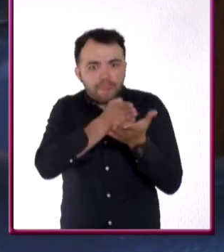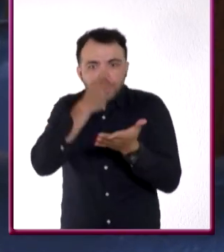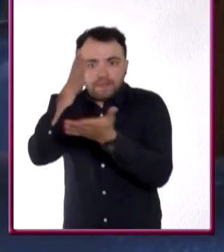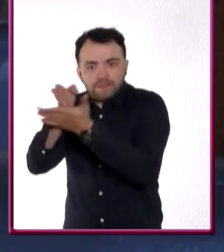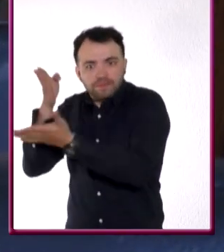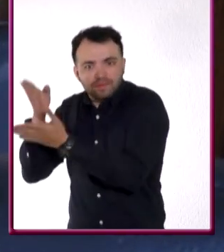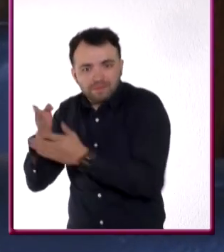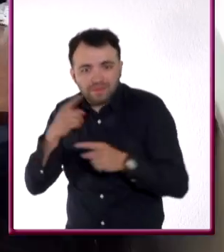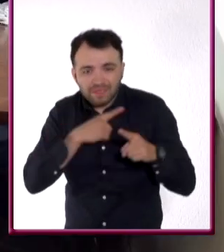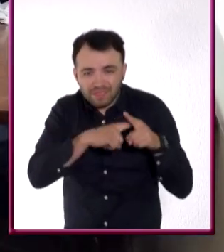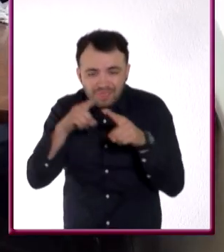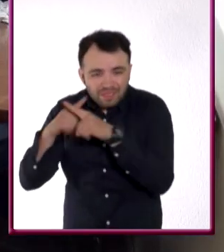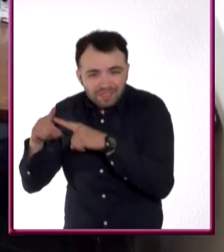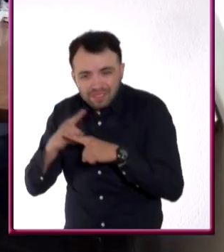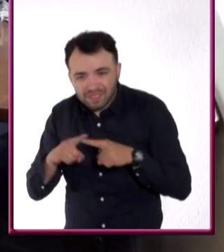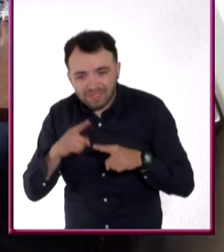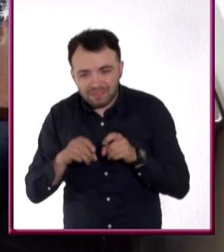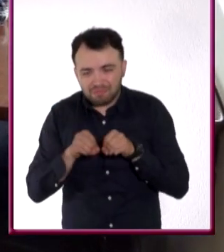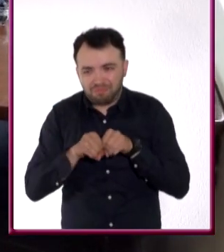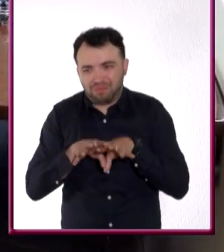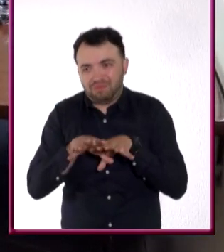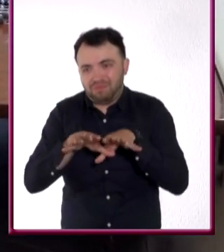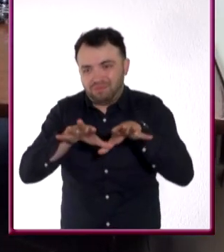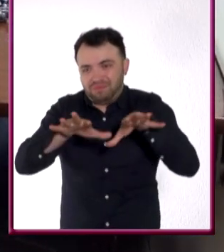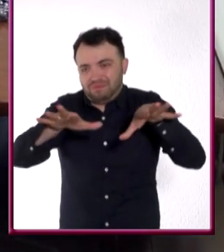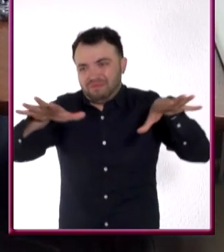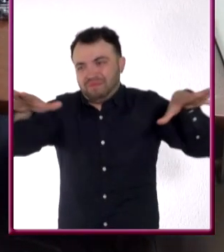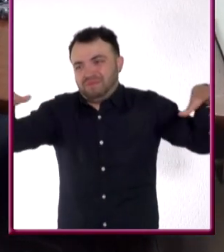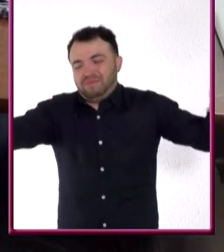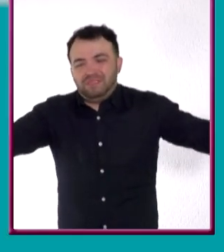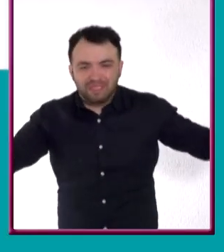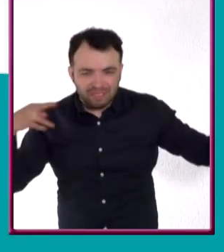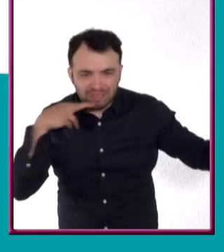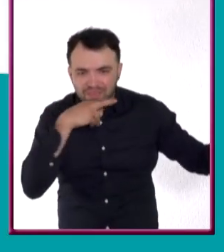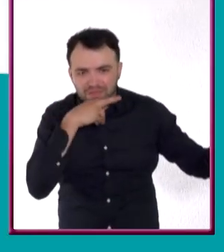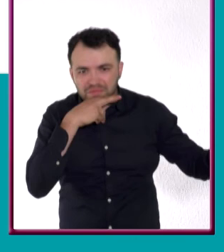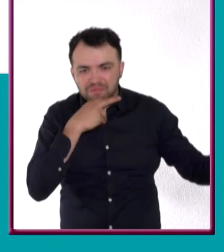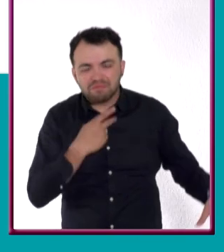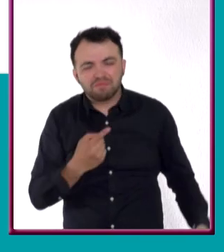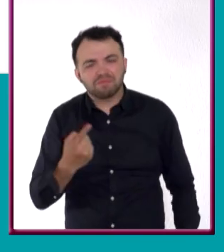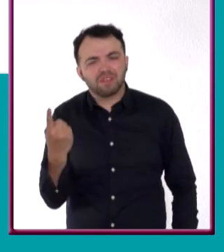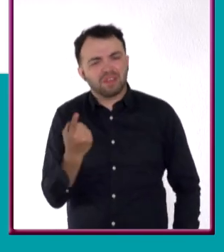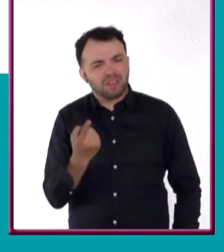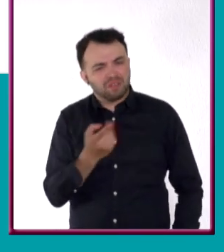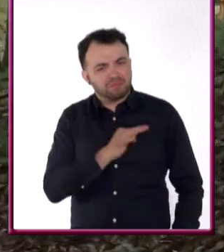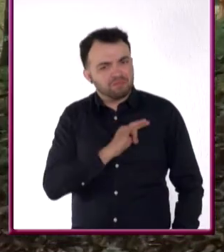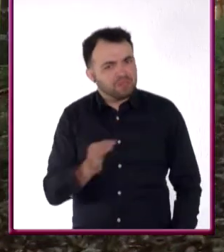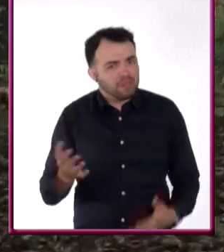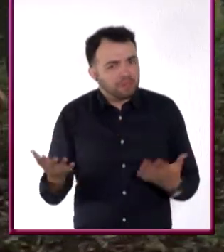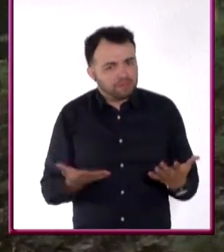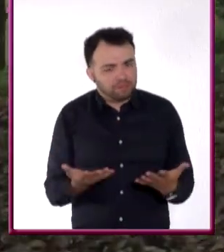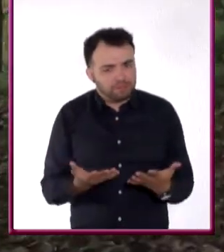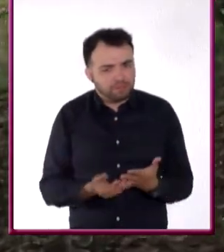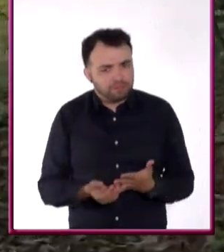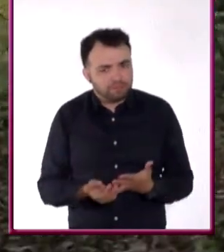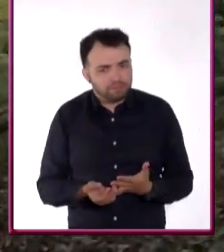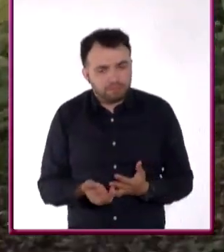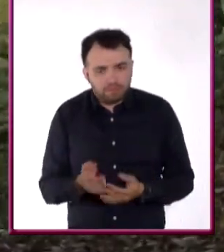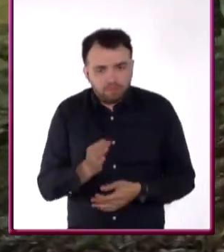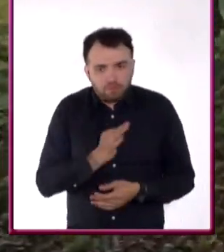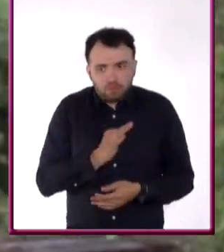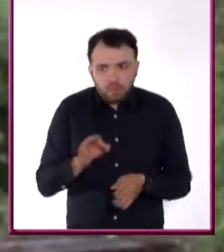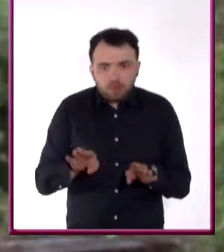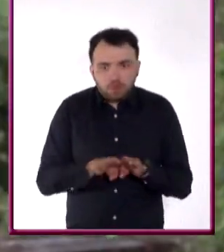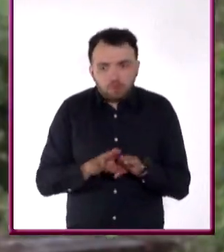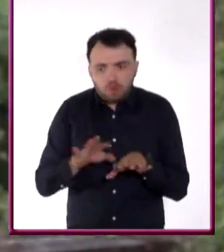con mayor frecuencia y se expandan los virus más rápido. ¿Qué se puede hacer? Podemos cambiar nuestros patrones